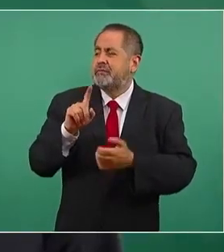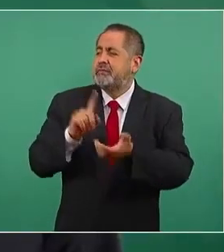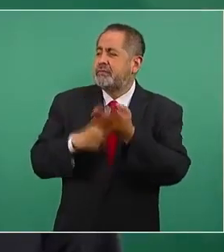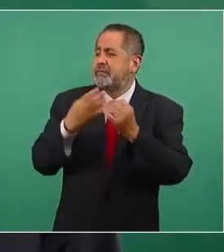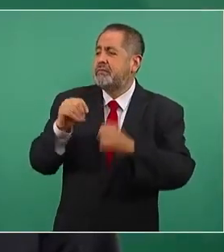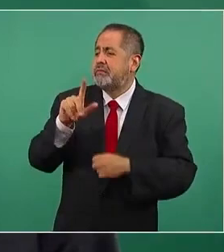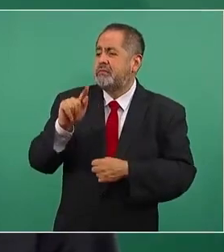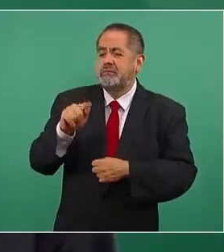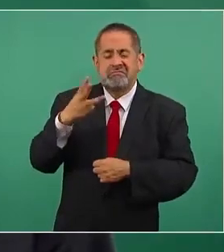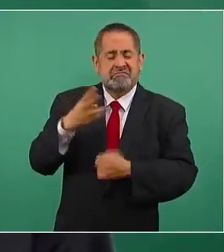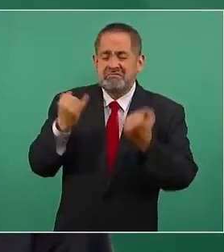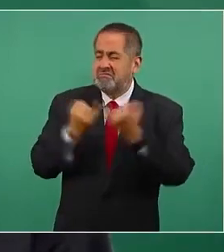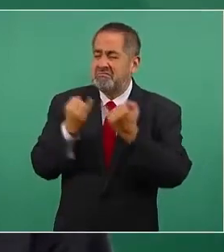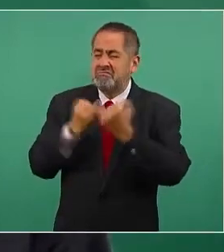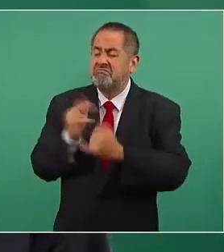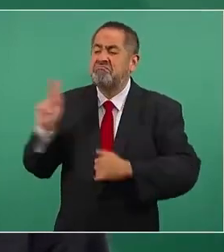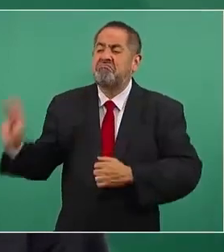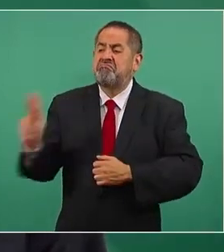1973.